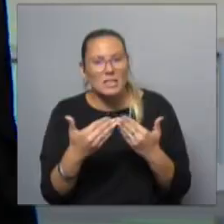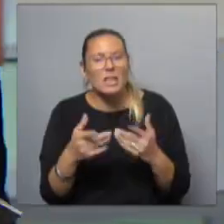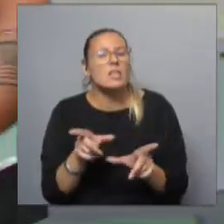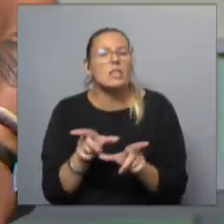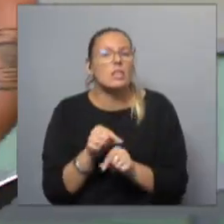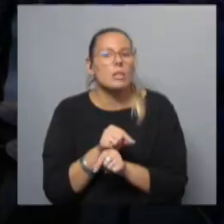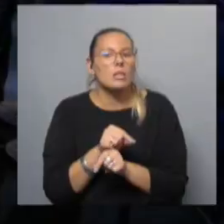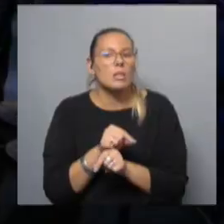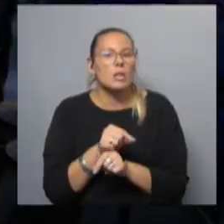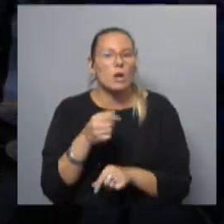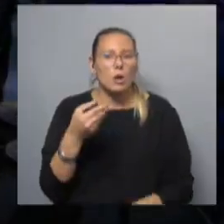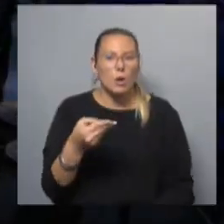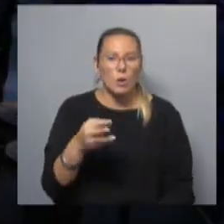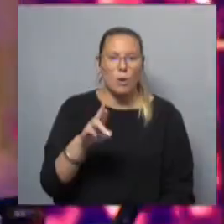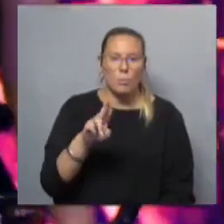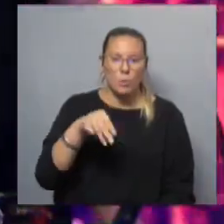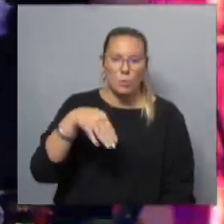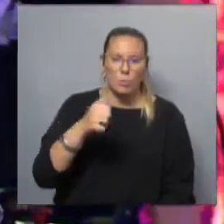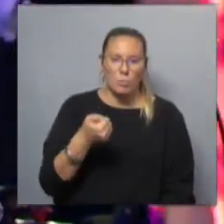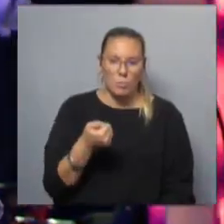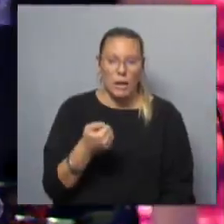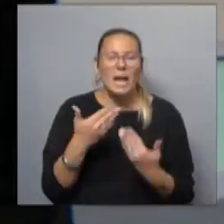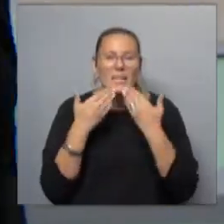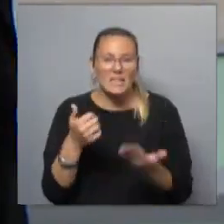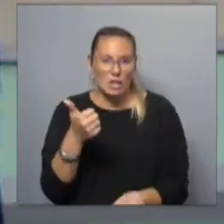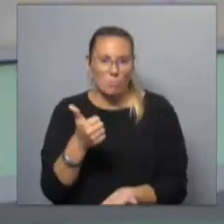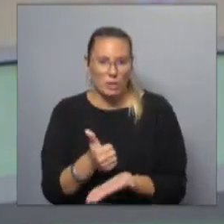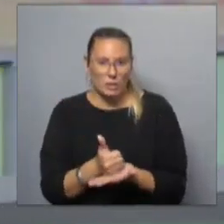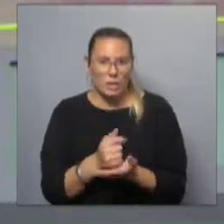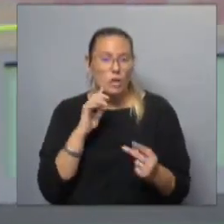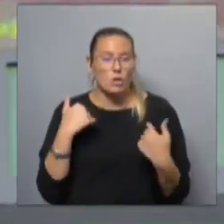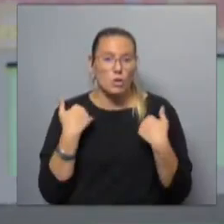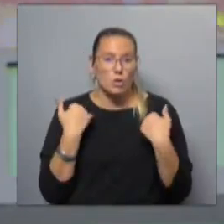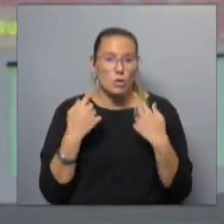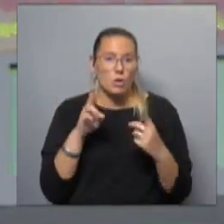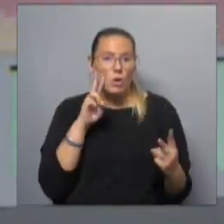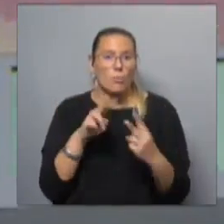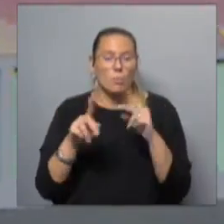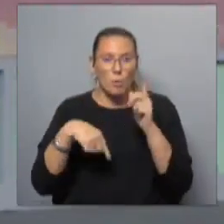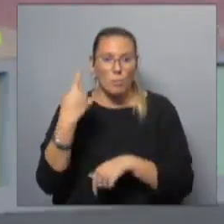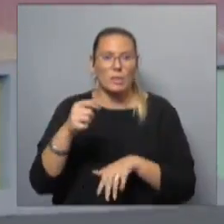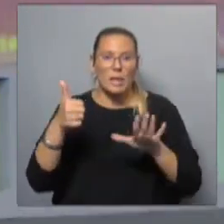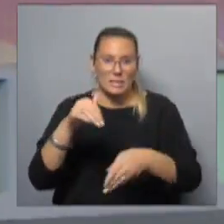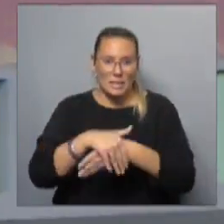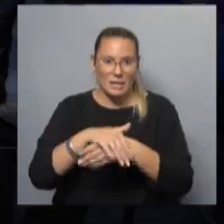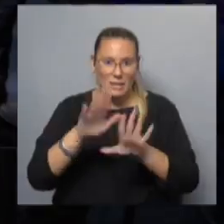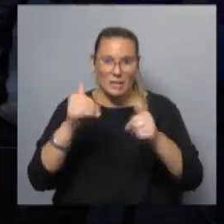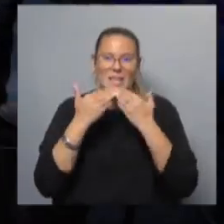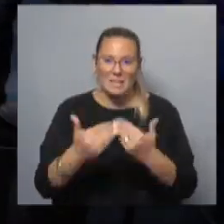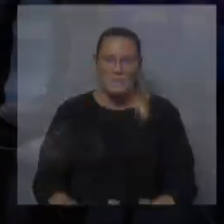vamos? Bruma, se llama. Bruma. Divino. Muchas gracias por haber estado hoy acá. Y nosotros nos despedimos hasta mañana a las 18 horas. Gracias.